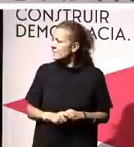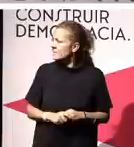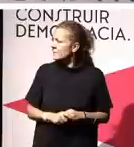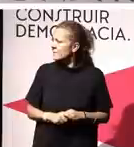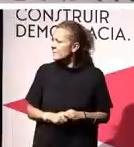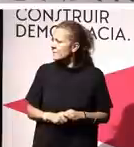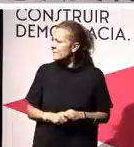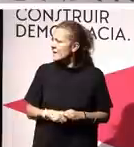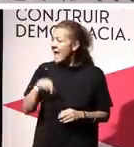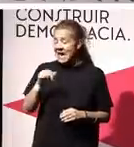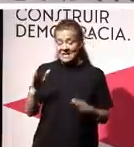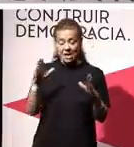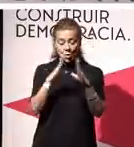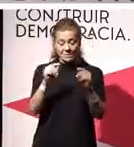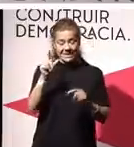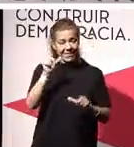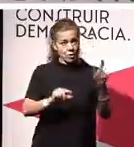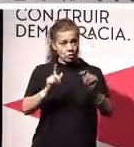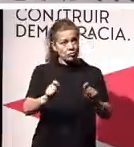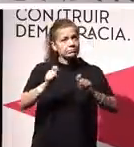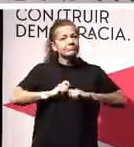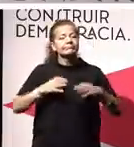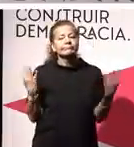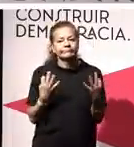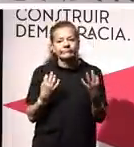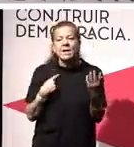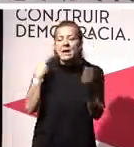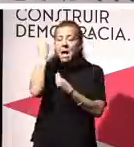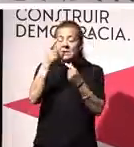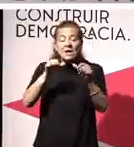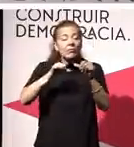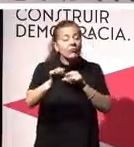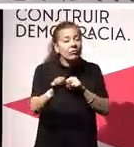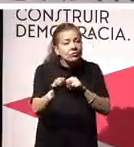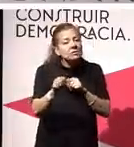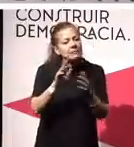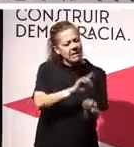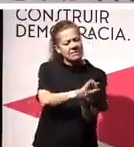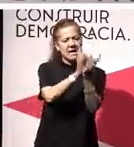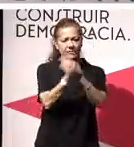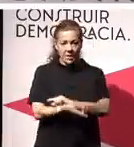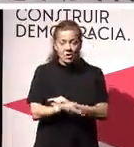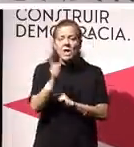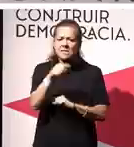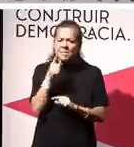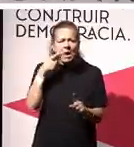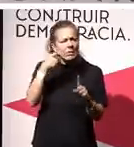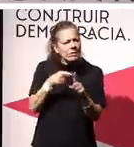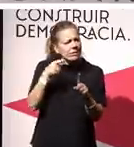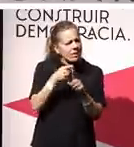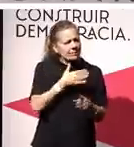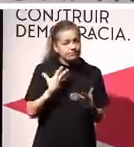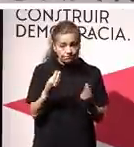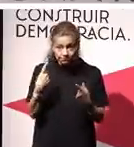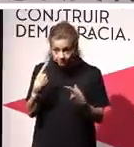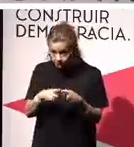Y esta Universidad de Otoño nos está sirviendo para dibujar un horizonte que sea transformador, que sea ambicioso, y creo que esto es